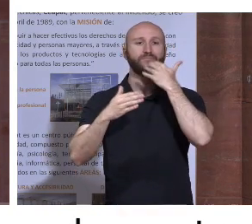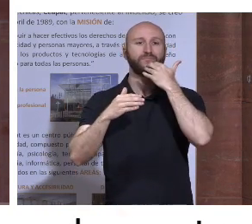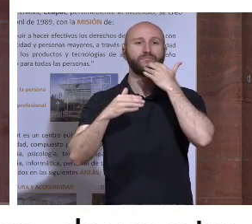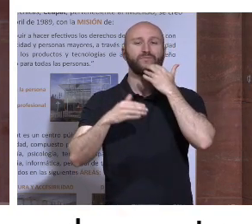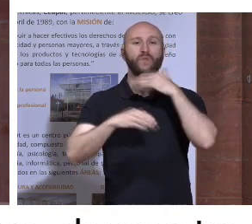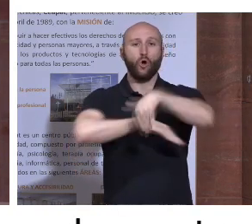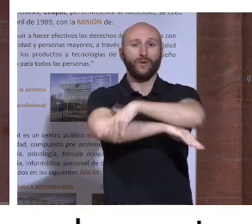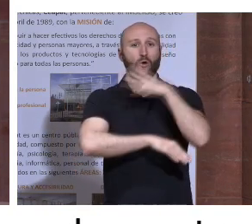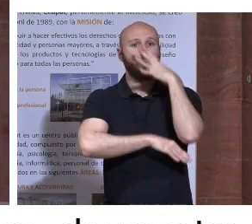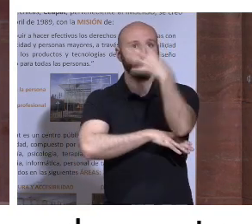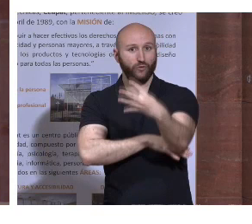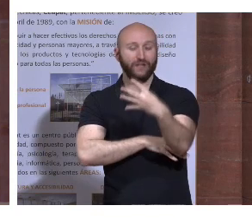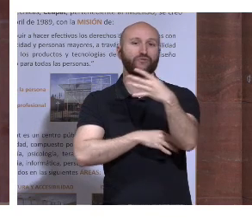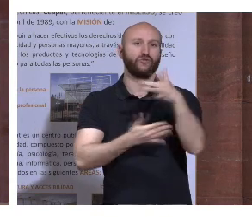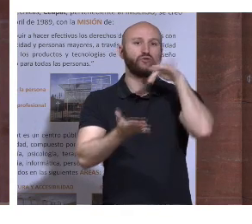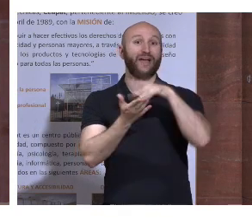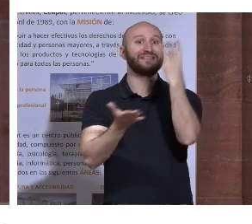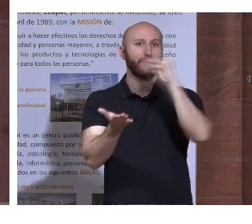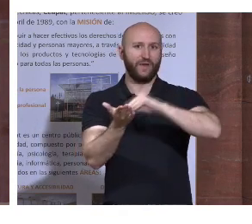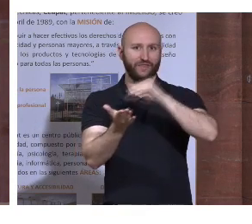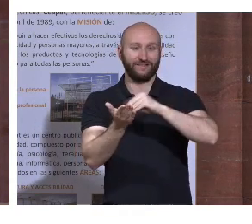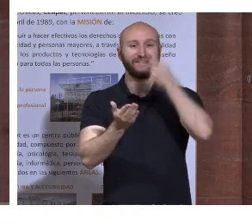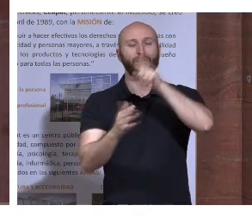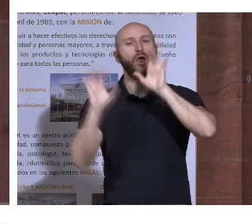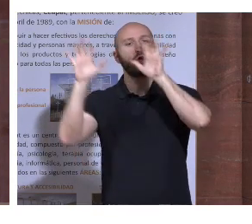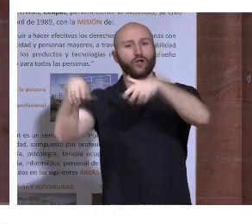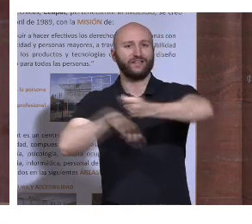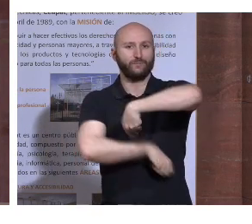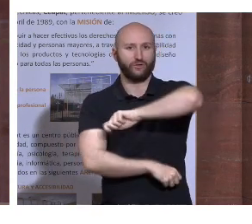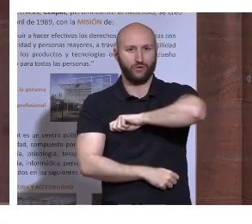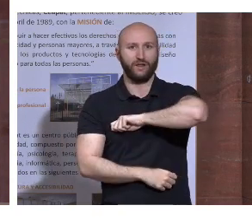tres legislaturas, también en las Cortes Españolas.